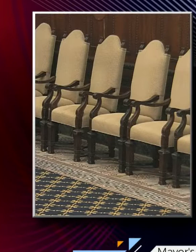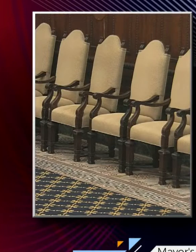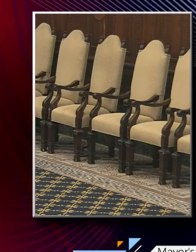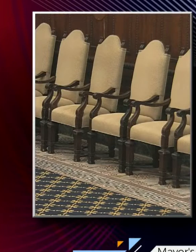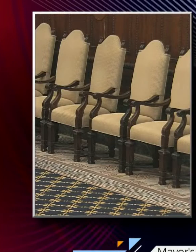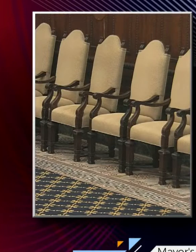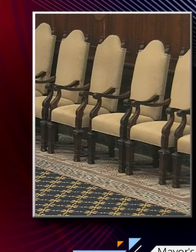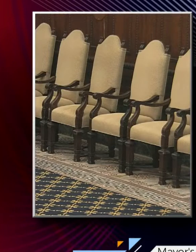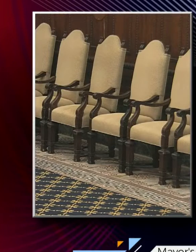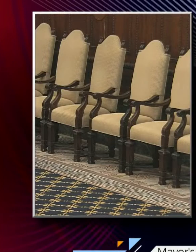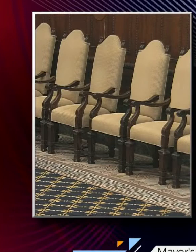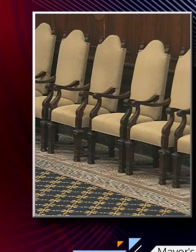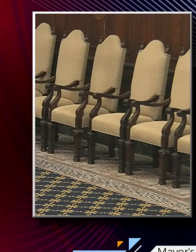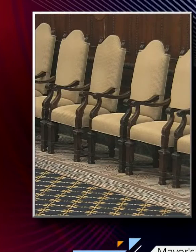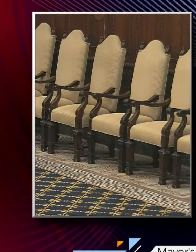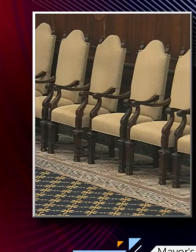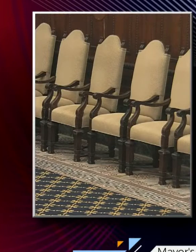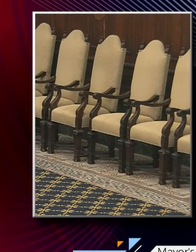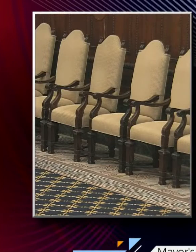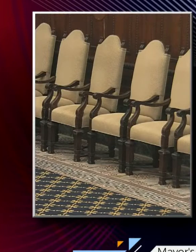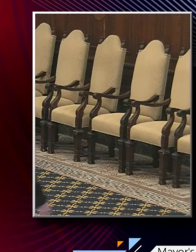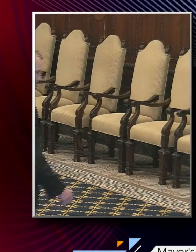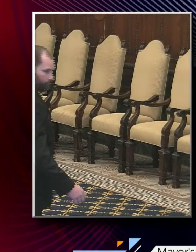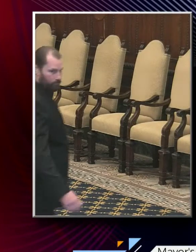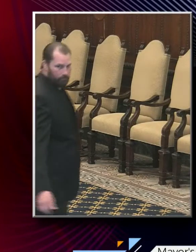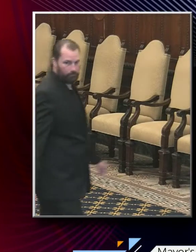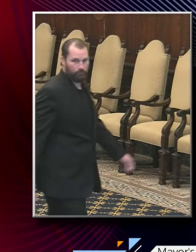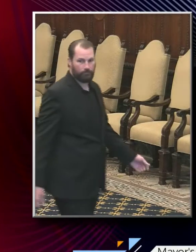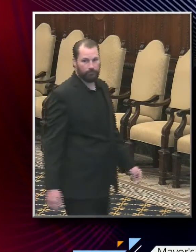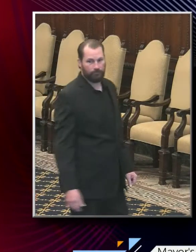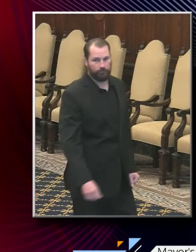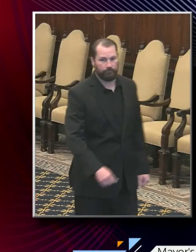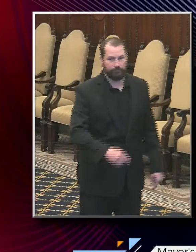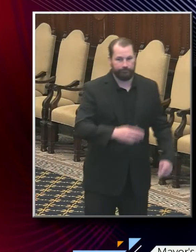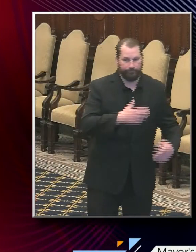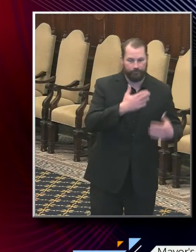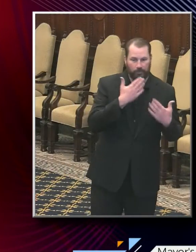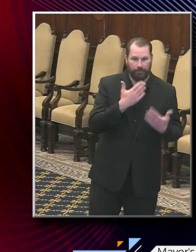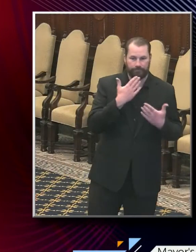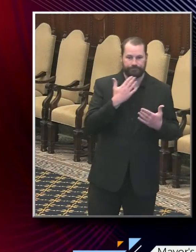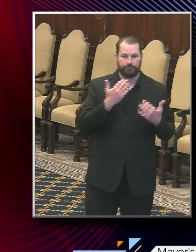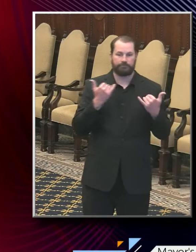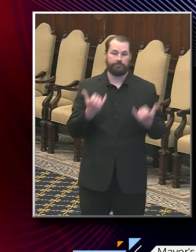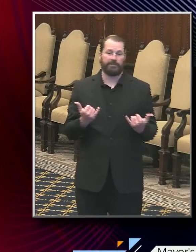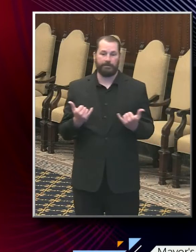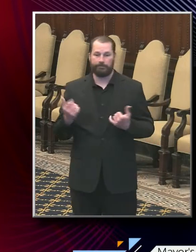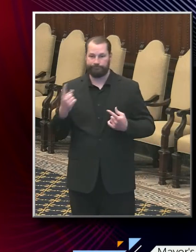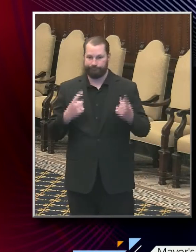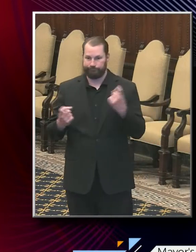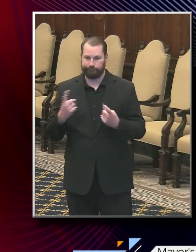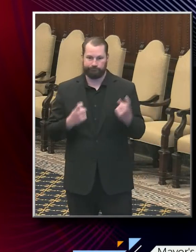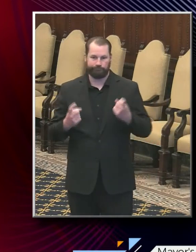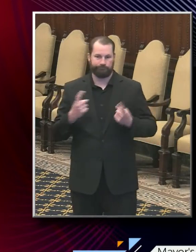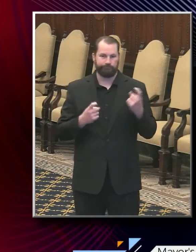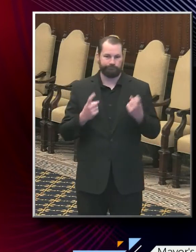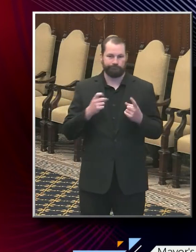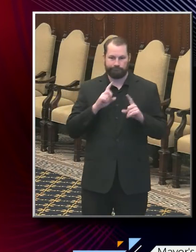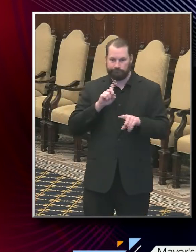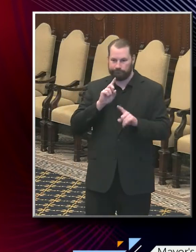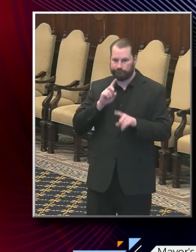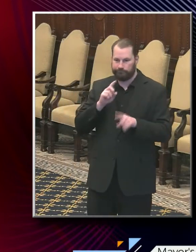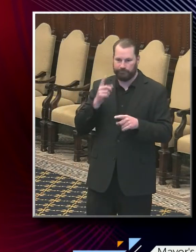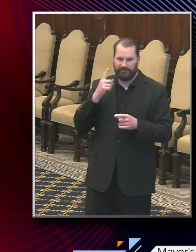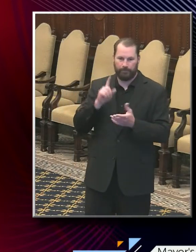Thank you, Armando. We will now move to our Q&A portion for members of the media. Please remember, we do